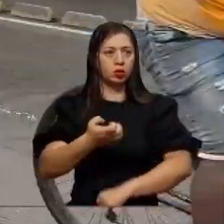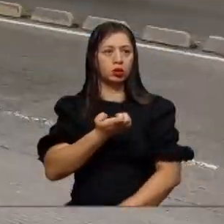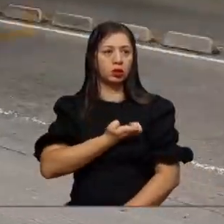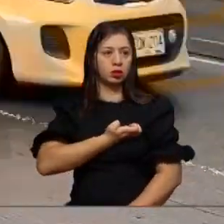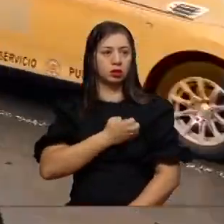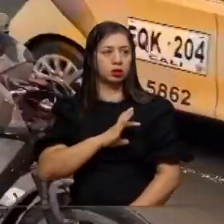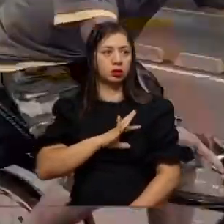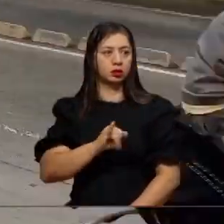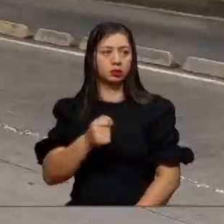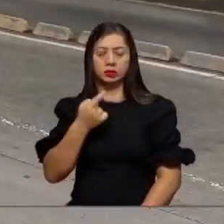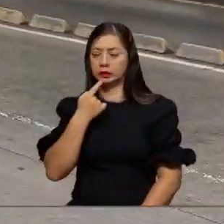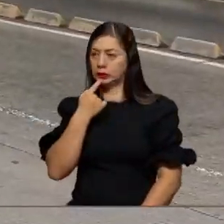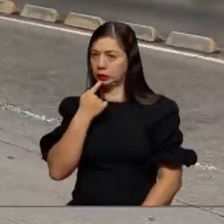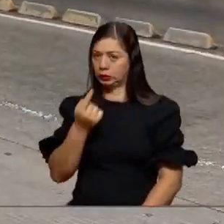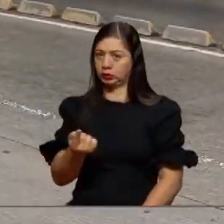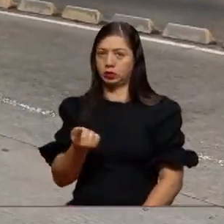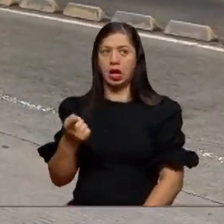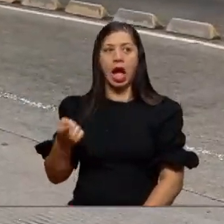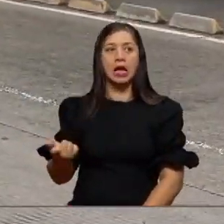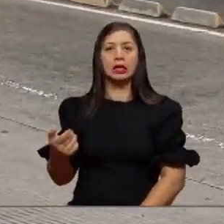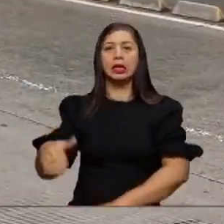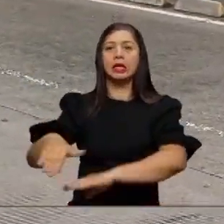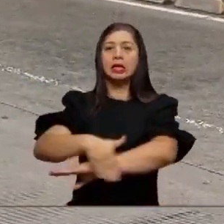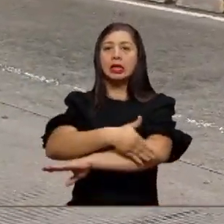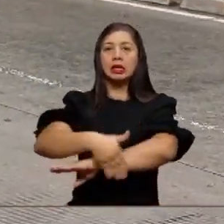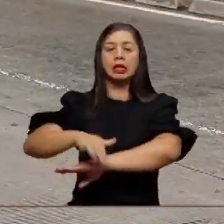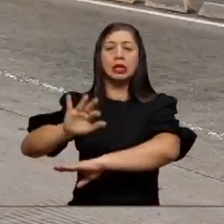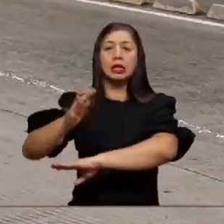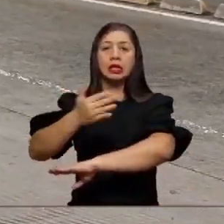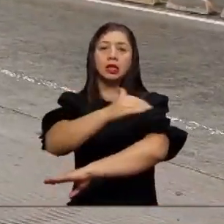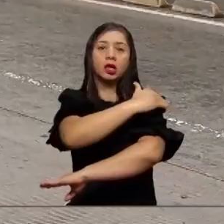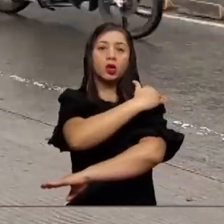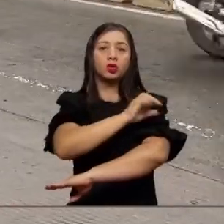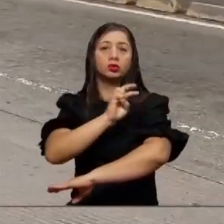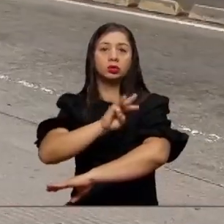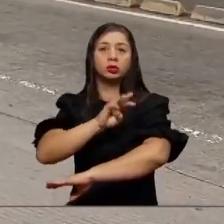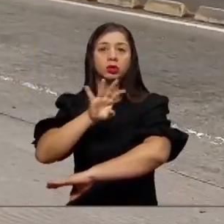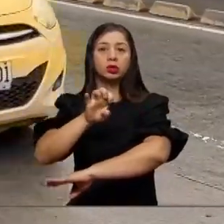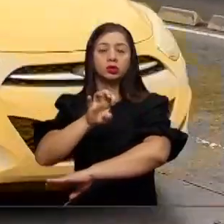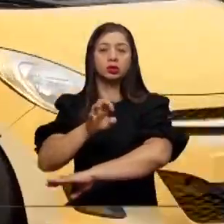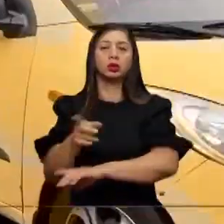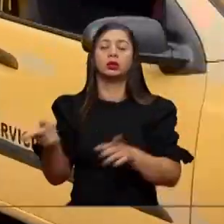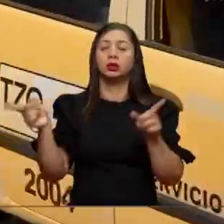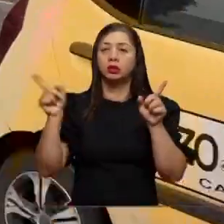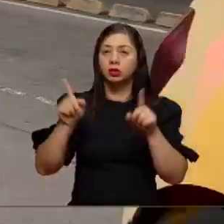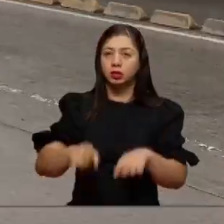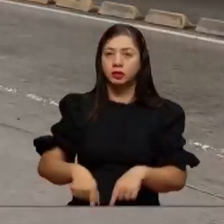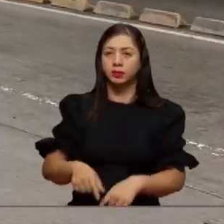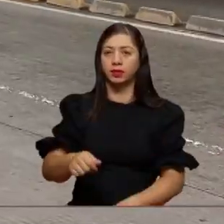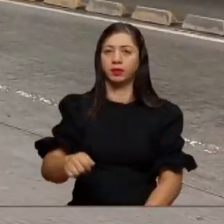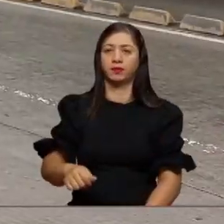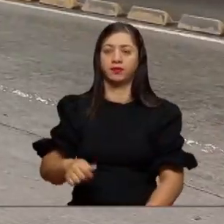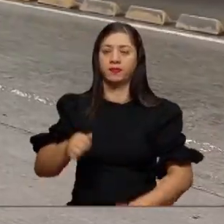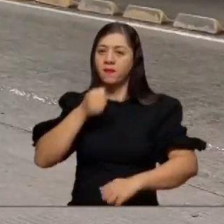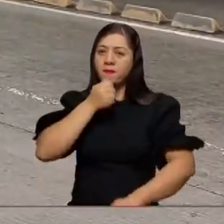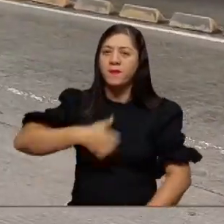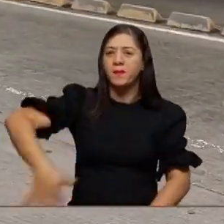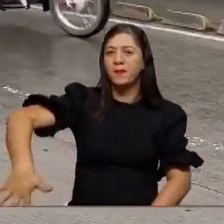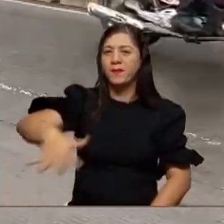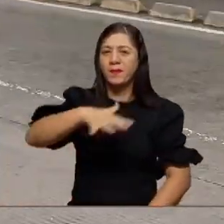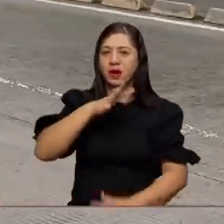Cali. Según nos dijeron, iban a estar aquí en la calle Quinta con 39 y también en la plazoleta Jairo